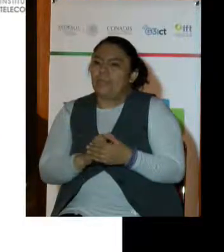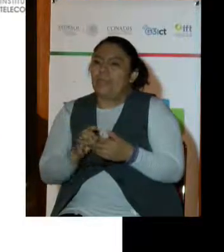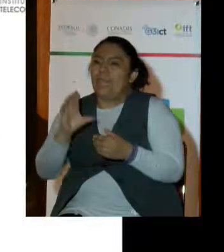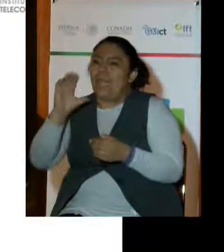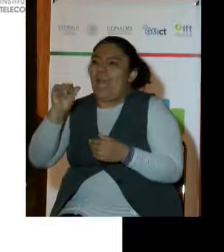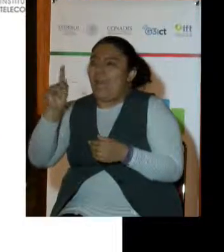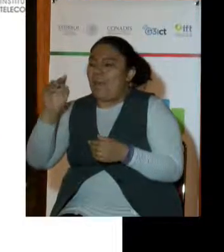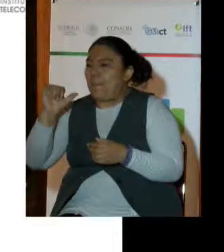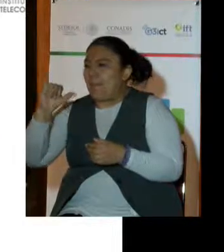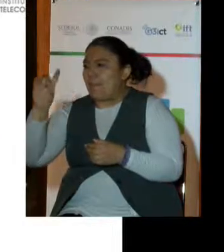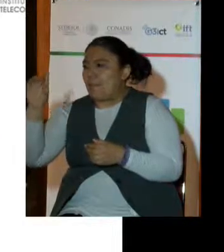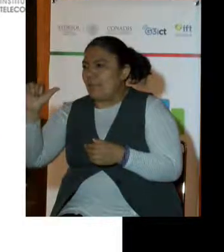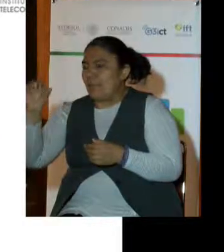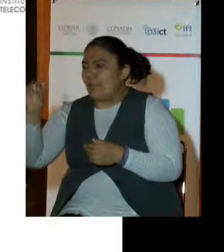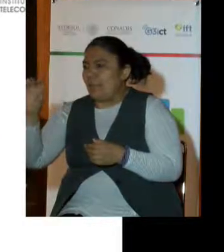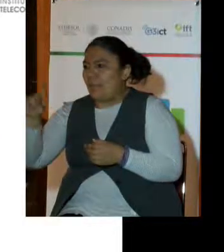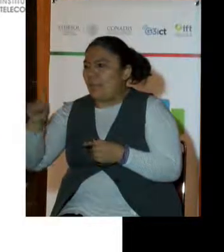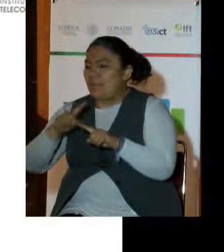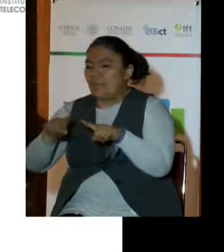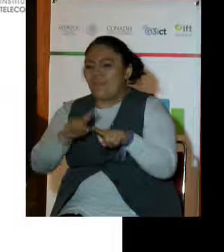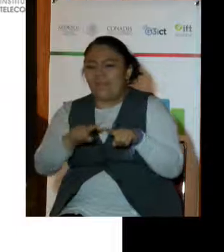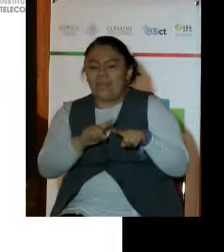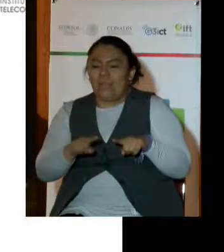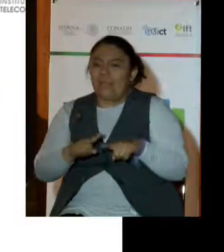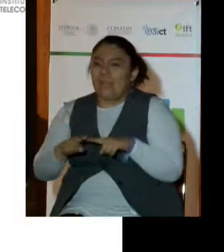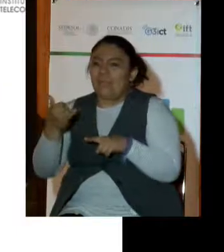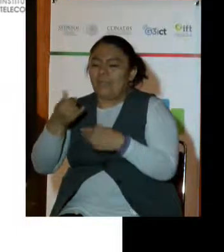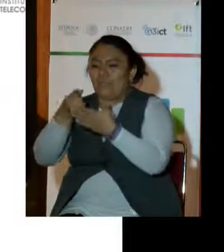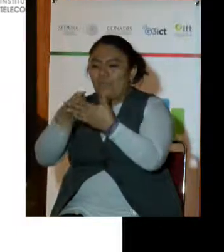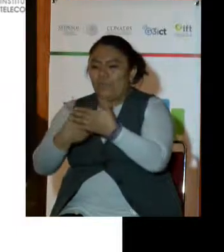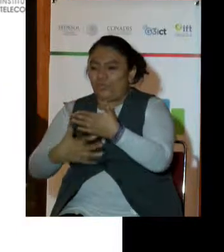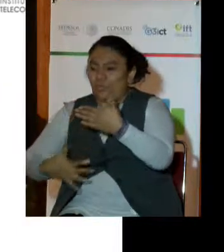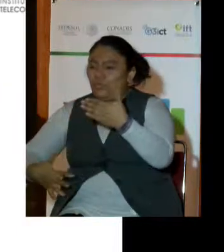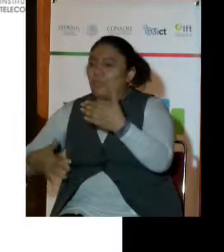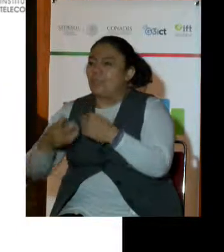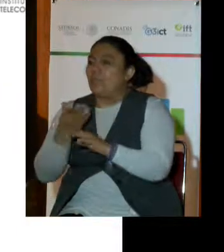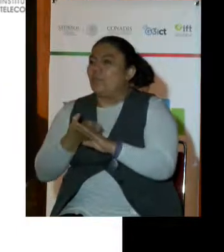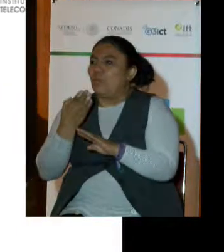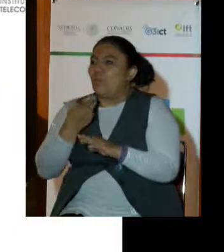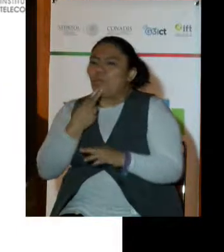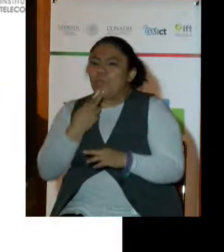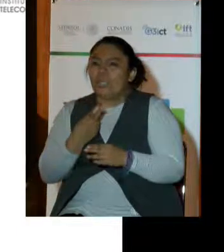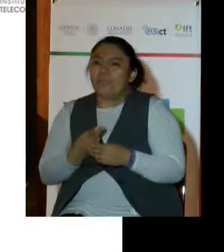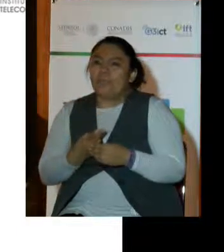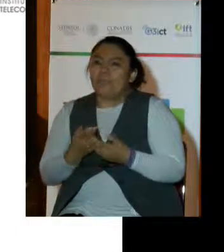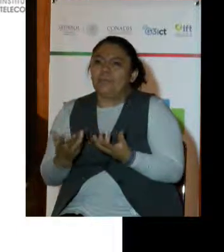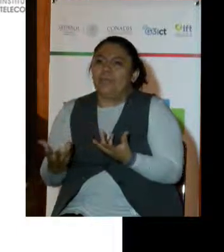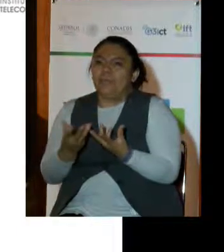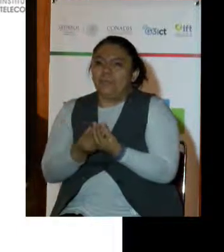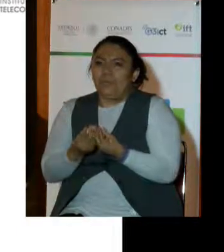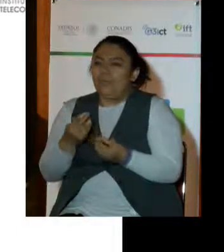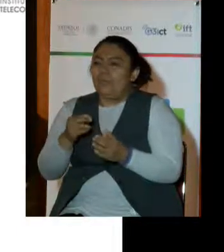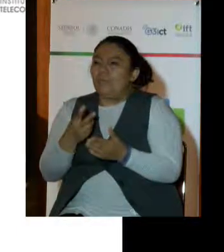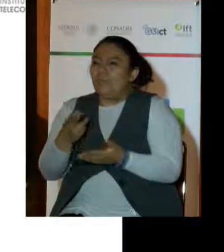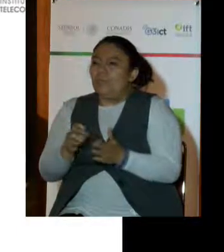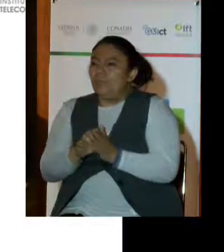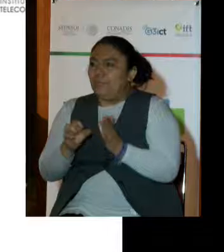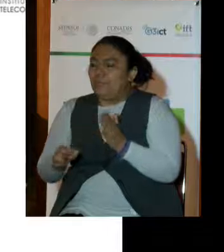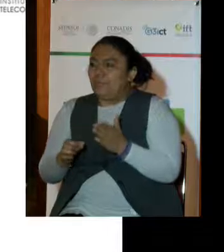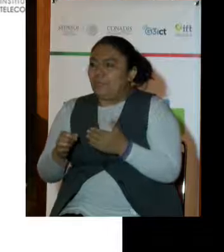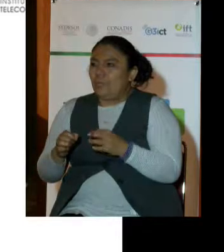capacidades diferentes, así mínimo. Y ahí se desplegaba una hoja, la verdad, muy, muy útil. Incluye, por ejemplo, el contrato de